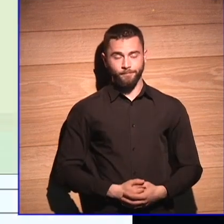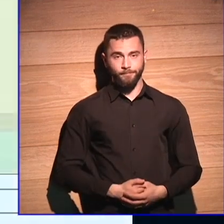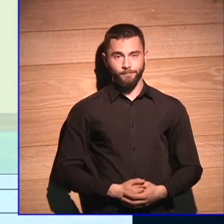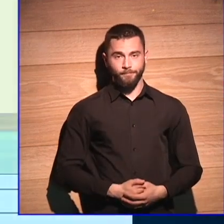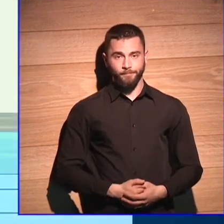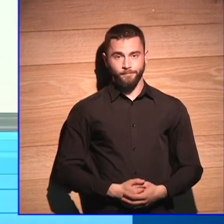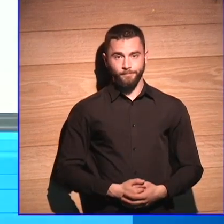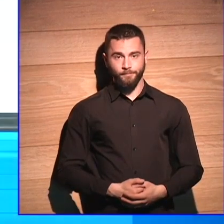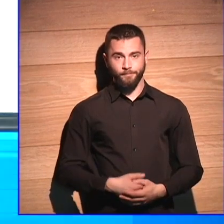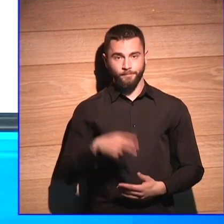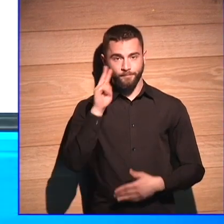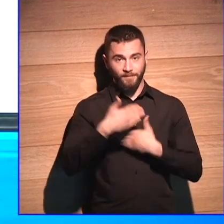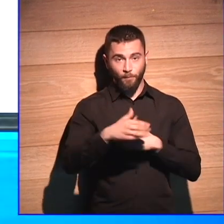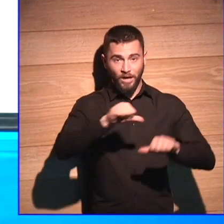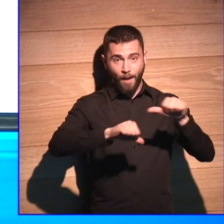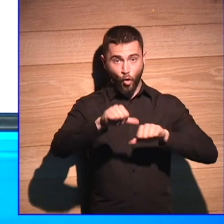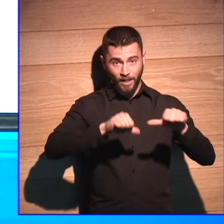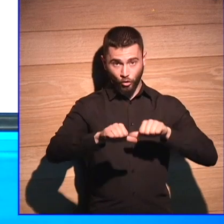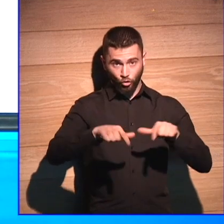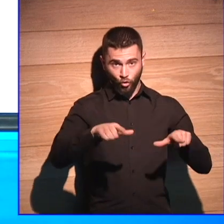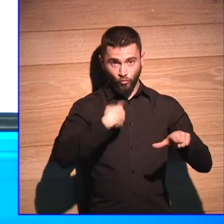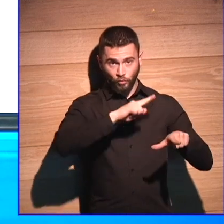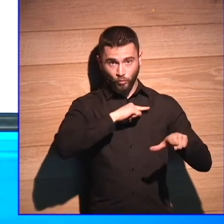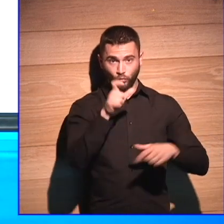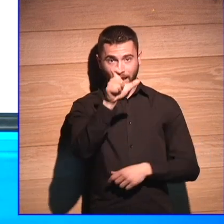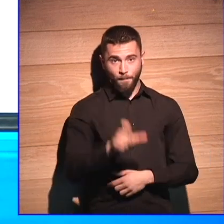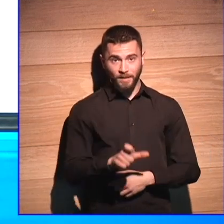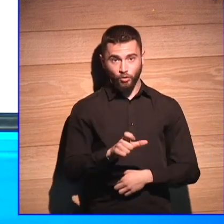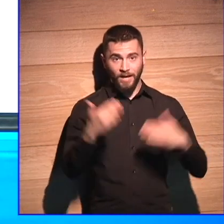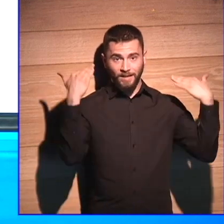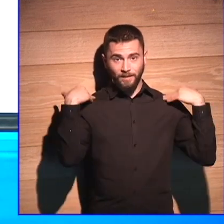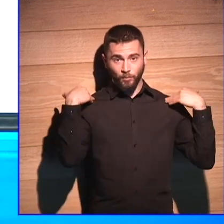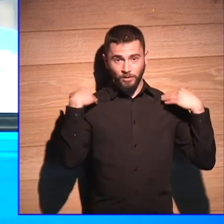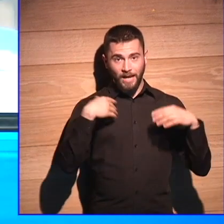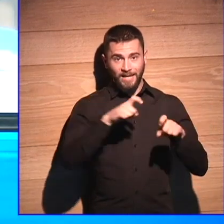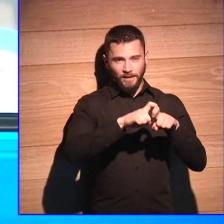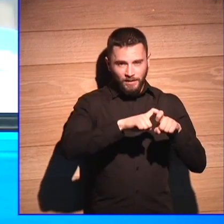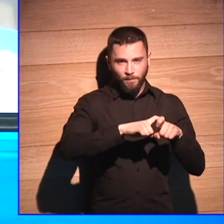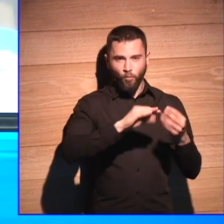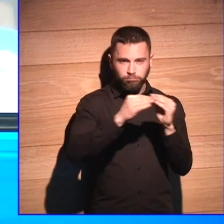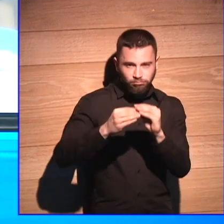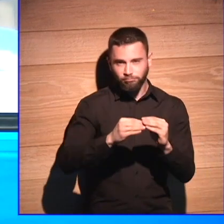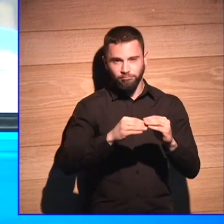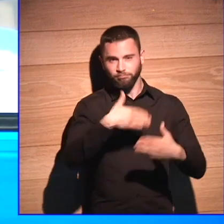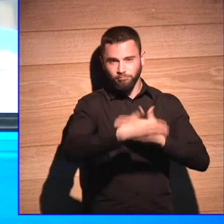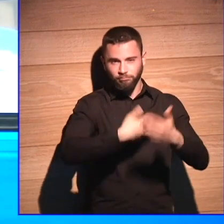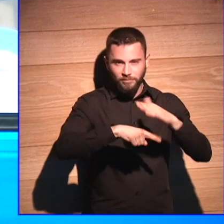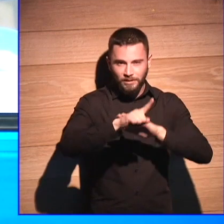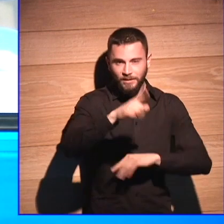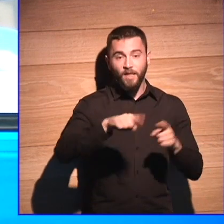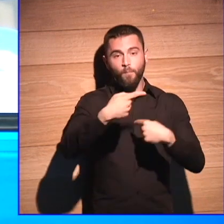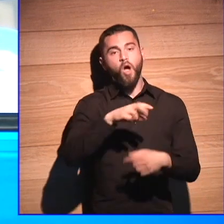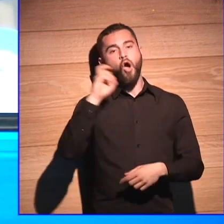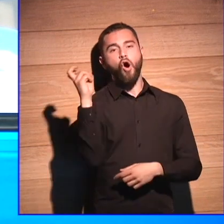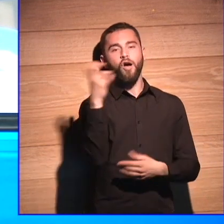Veremos que en nuestro laboratorio hay una persona que desarrolla el prototipo y luego otras lo prueban. Aquí uno de